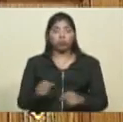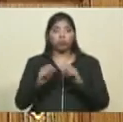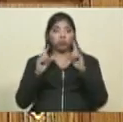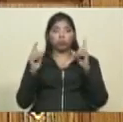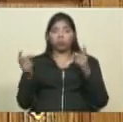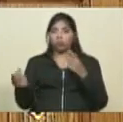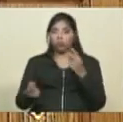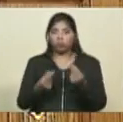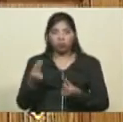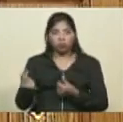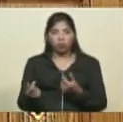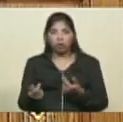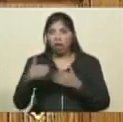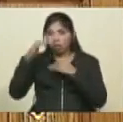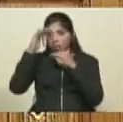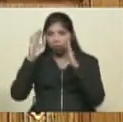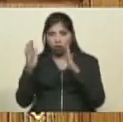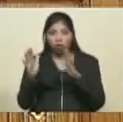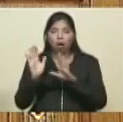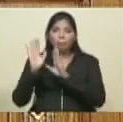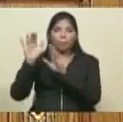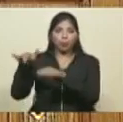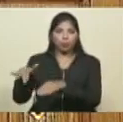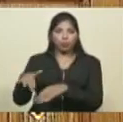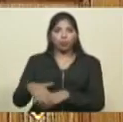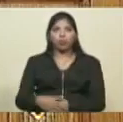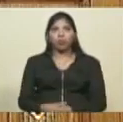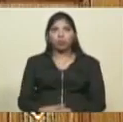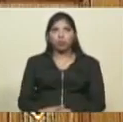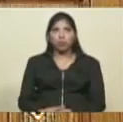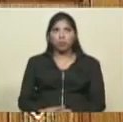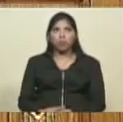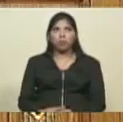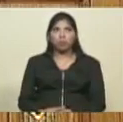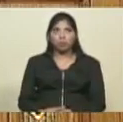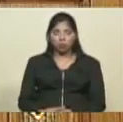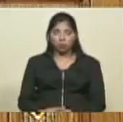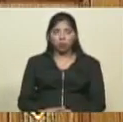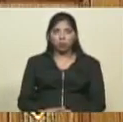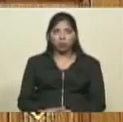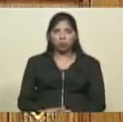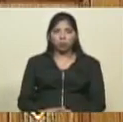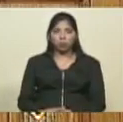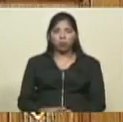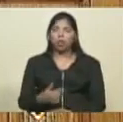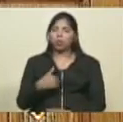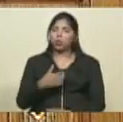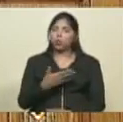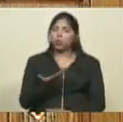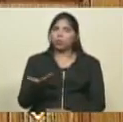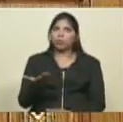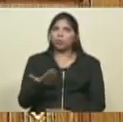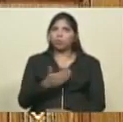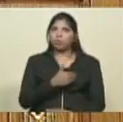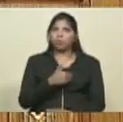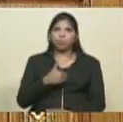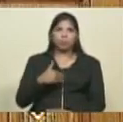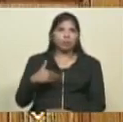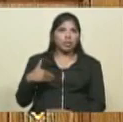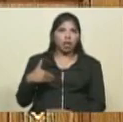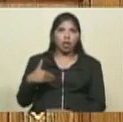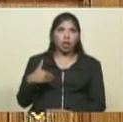inmediatamente y atienden y apoyan cada vez que se les requiera. Yo quiero en esta